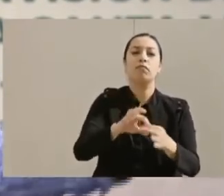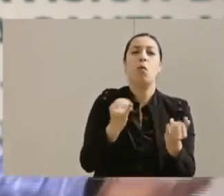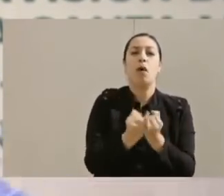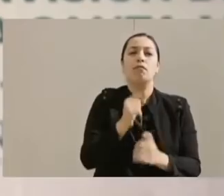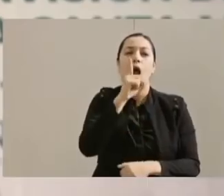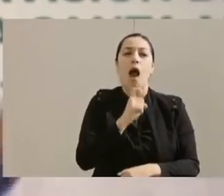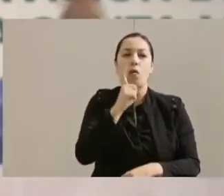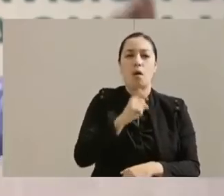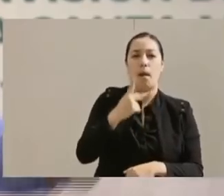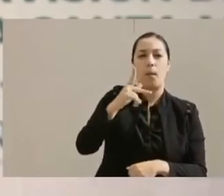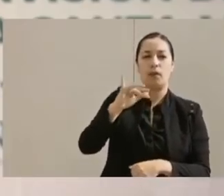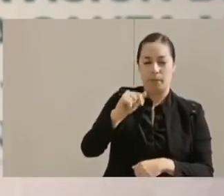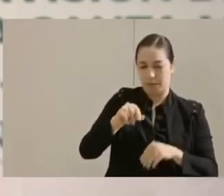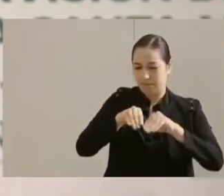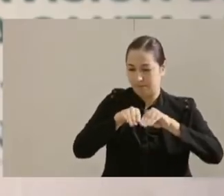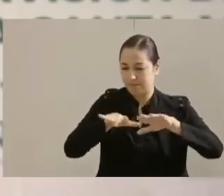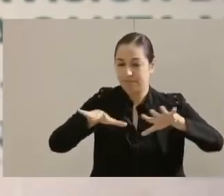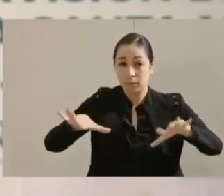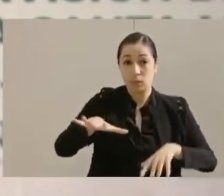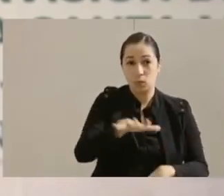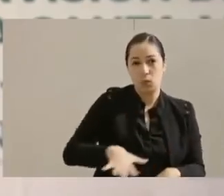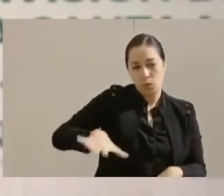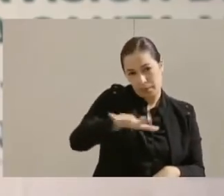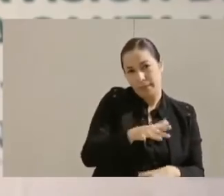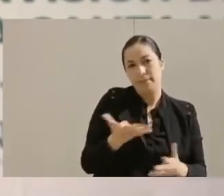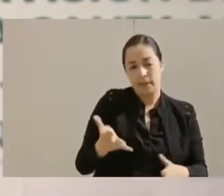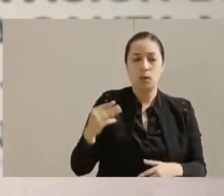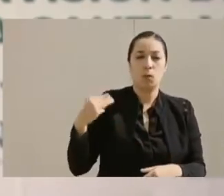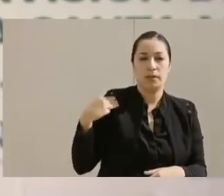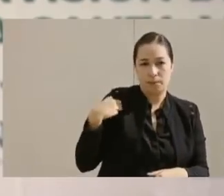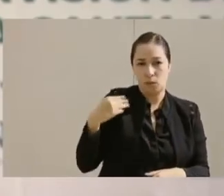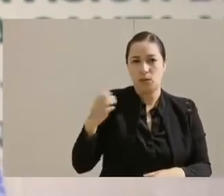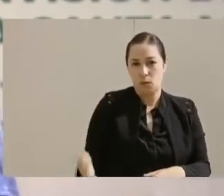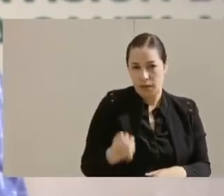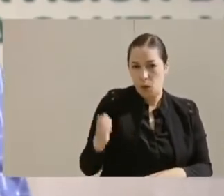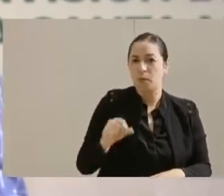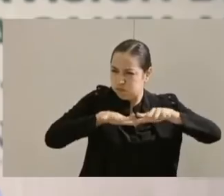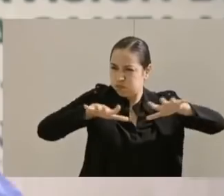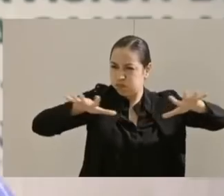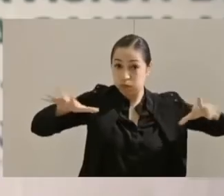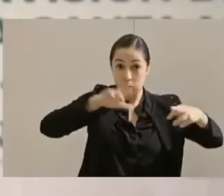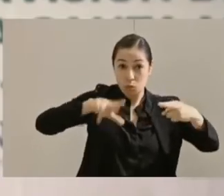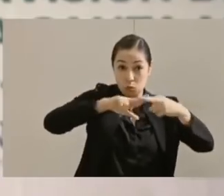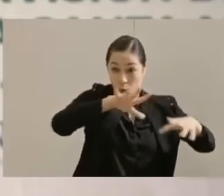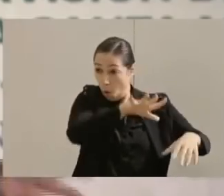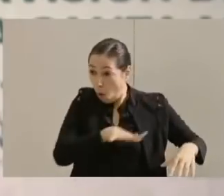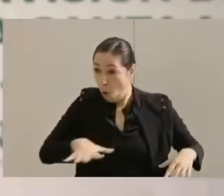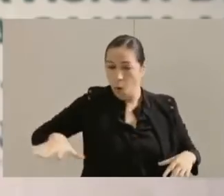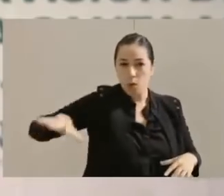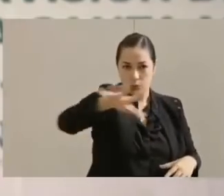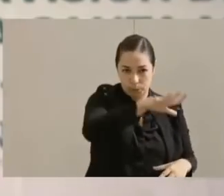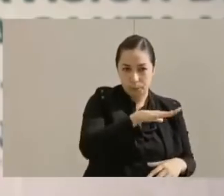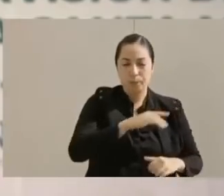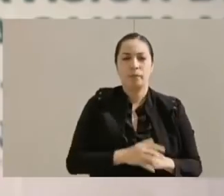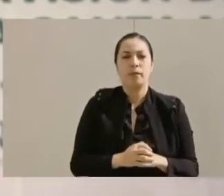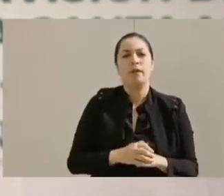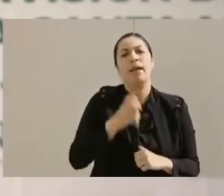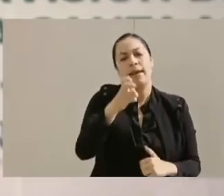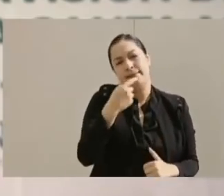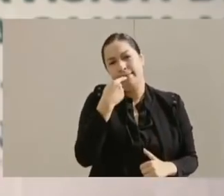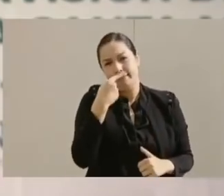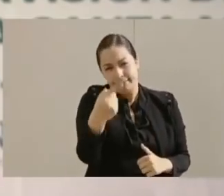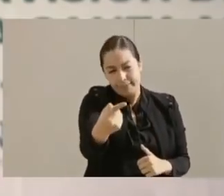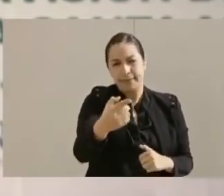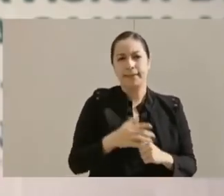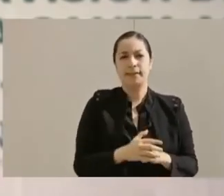Escuinapa, el apoyo a Rosario y sobre todo el desarrollo del distrito de Riego. Pues decirle